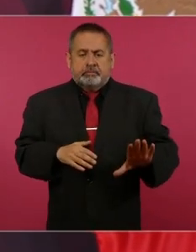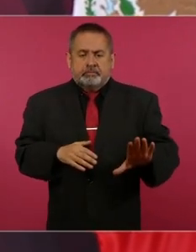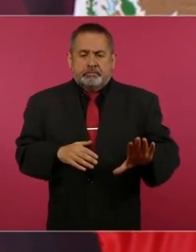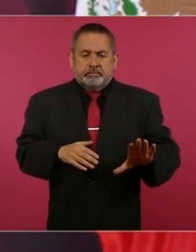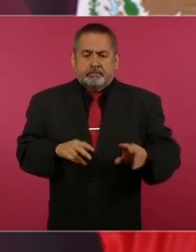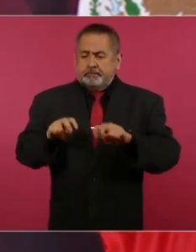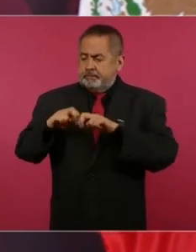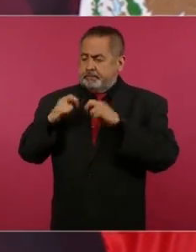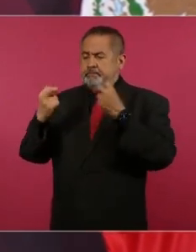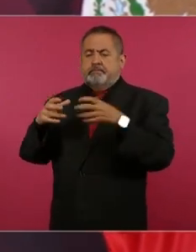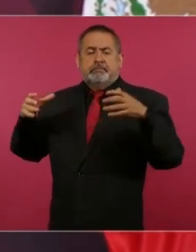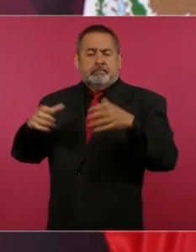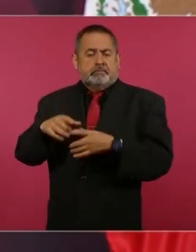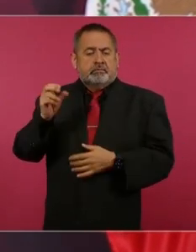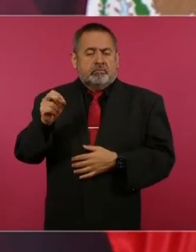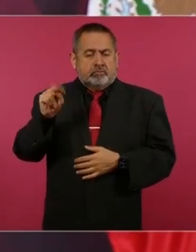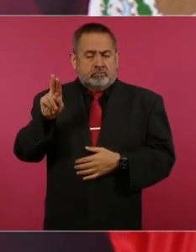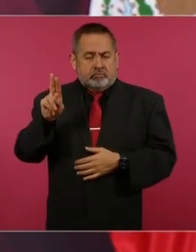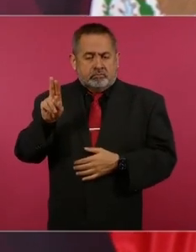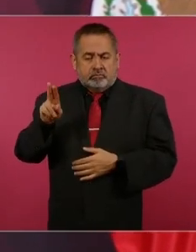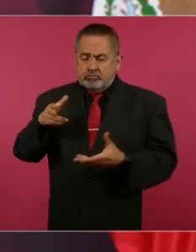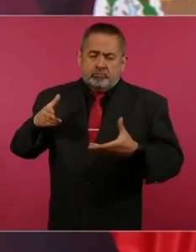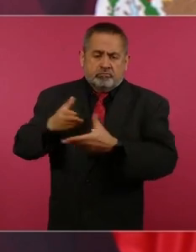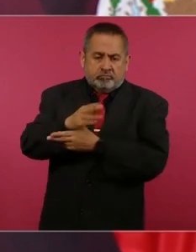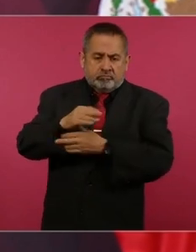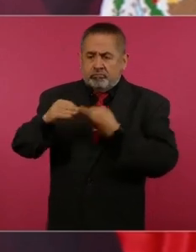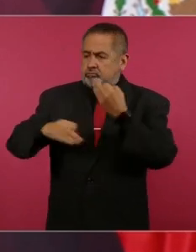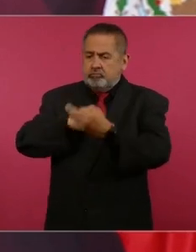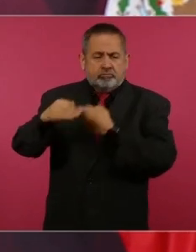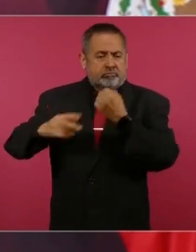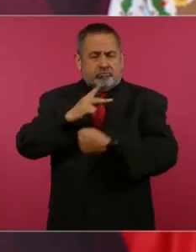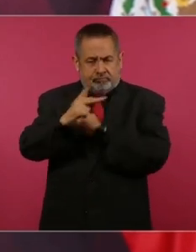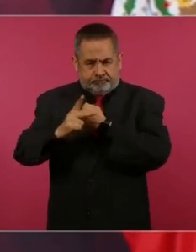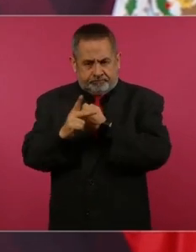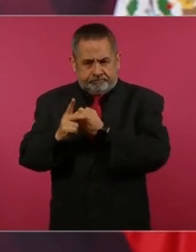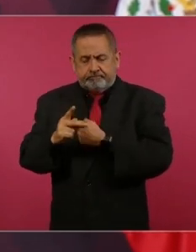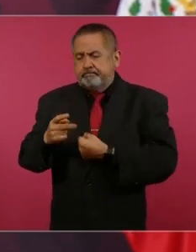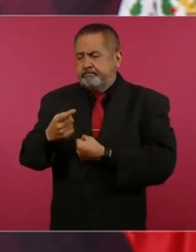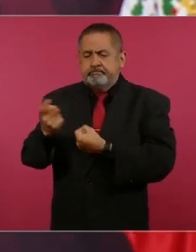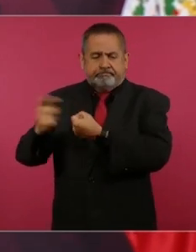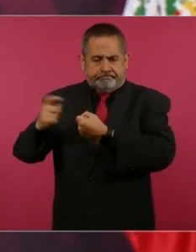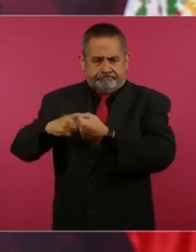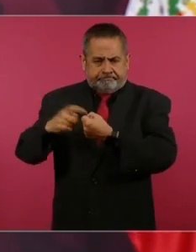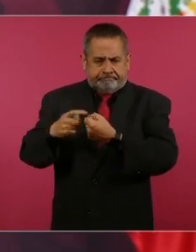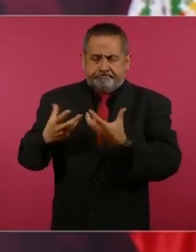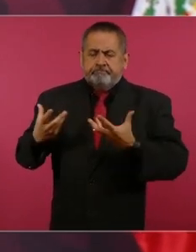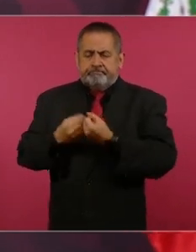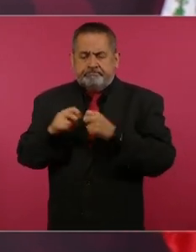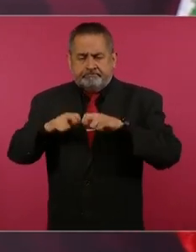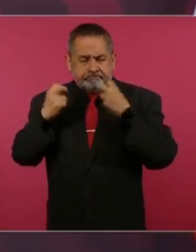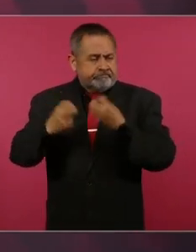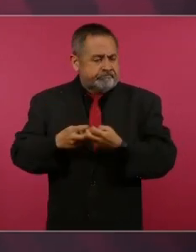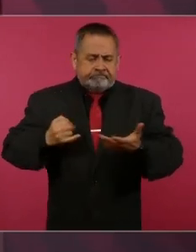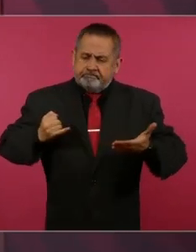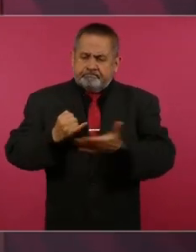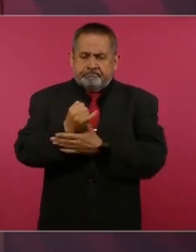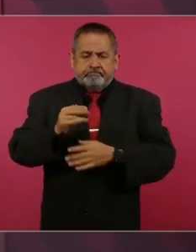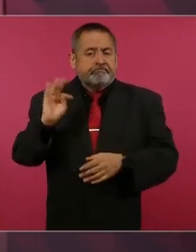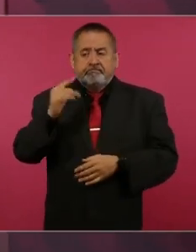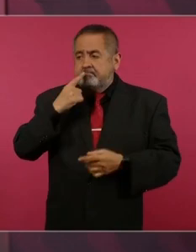el Pleno de Naciones Unidas, todos los Estados miembros. Y si la